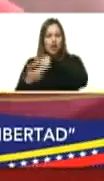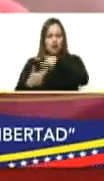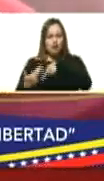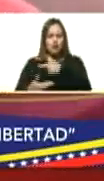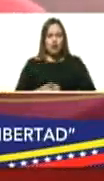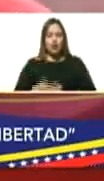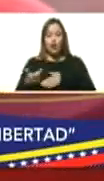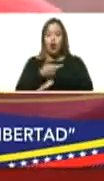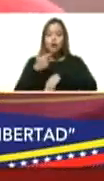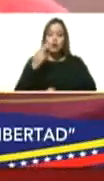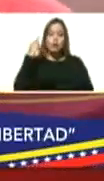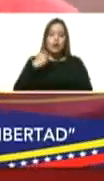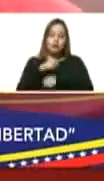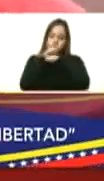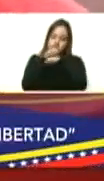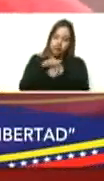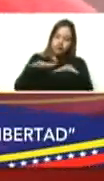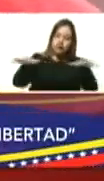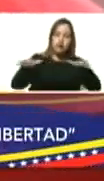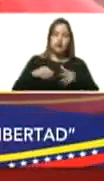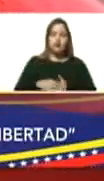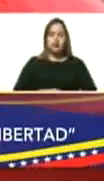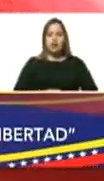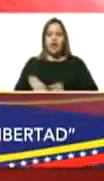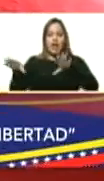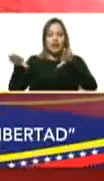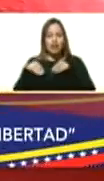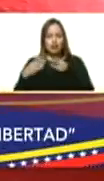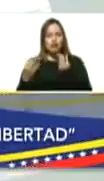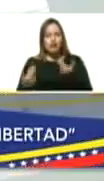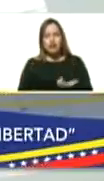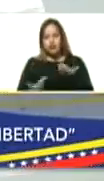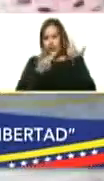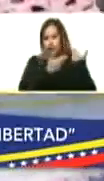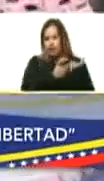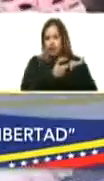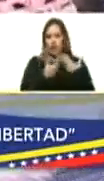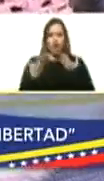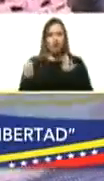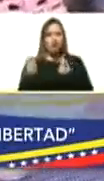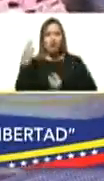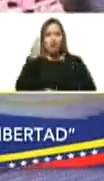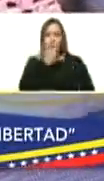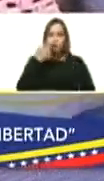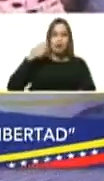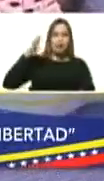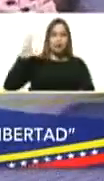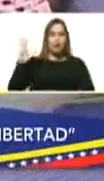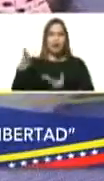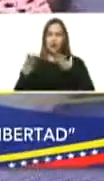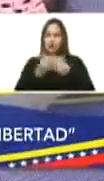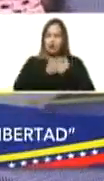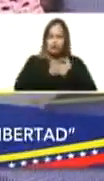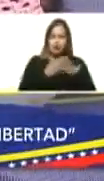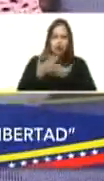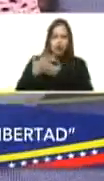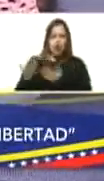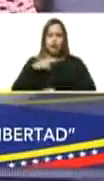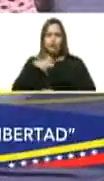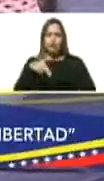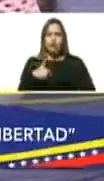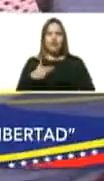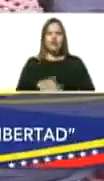gobierno bolivariano desplegado, como usted nos lo ha indicado, asumiendo con mucha responsabilidad, con mucho compromiso y con mucha entrega, nuestro papel